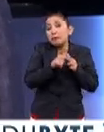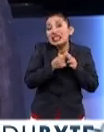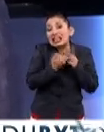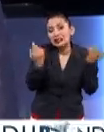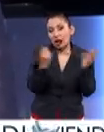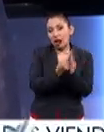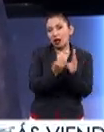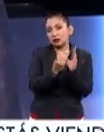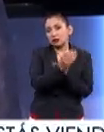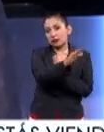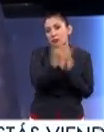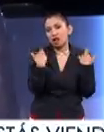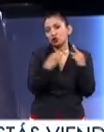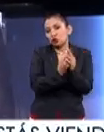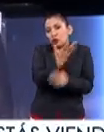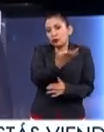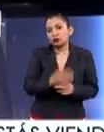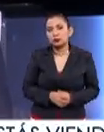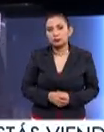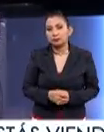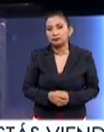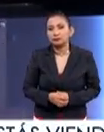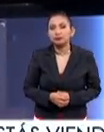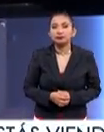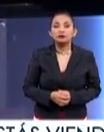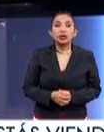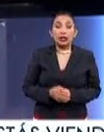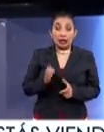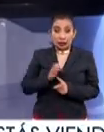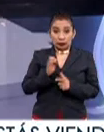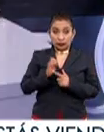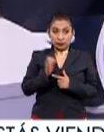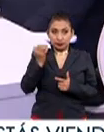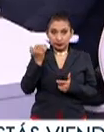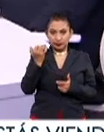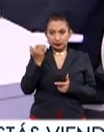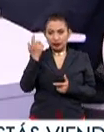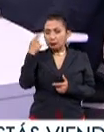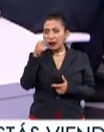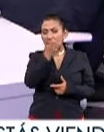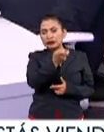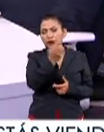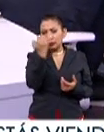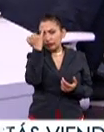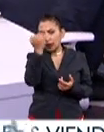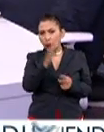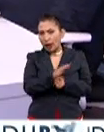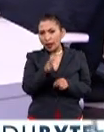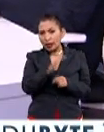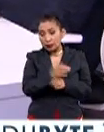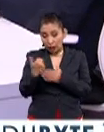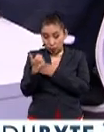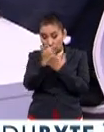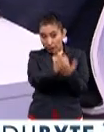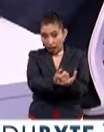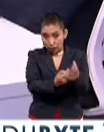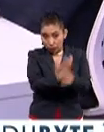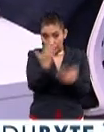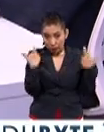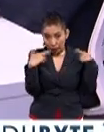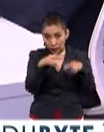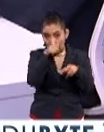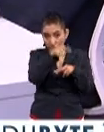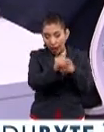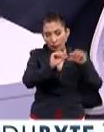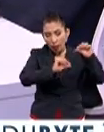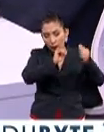principiantes, claro, y que están construyendo esas formas. La idea de esto, Emilio, es ayudar a los nuevos